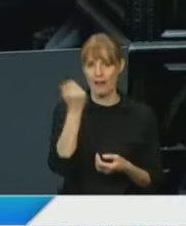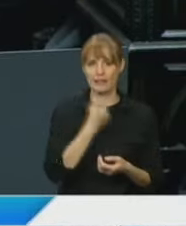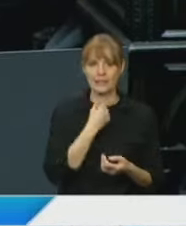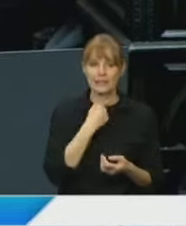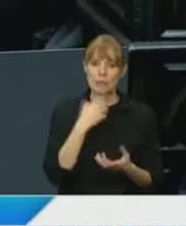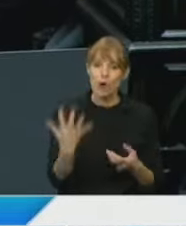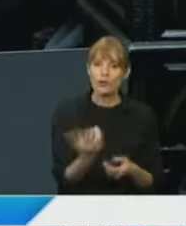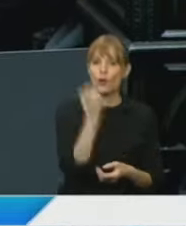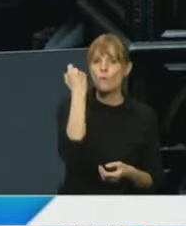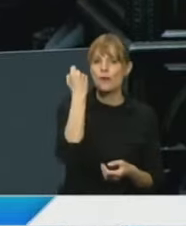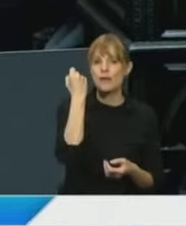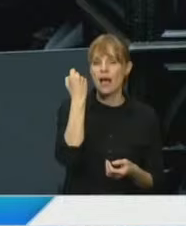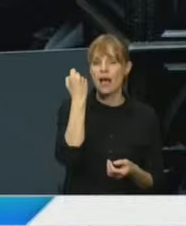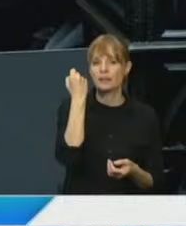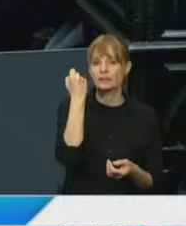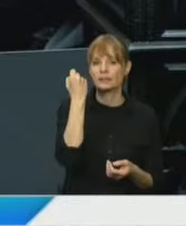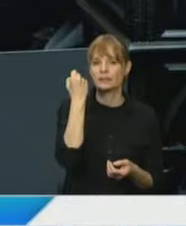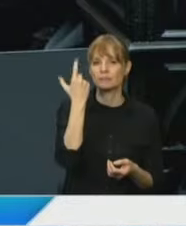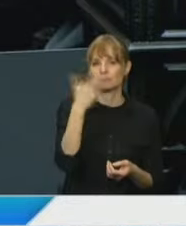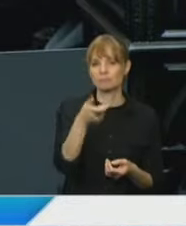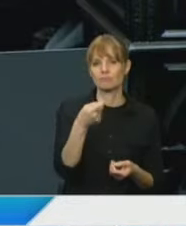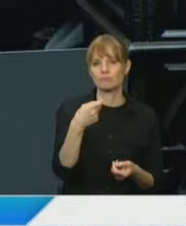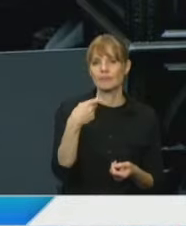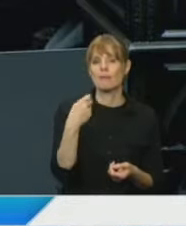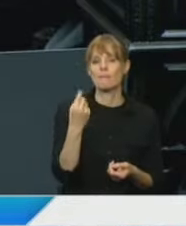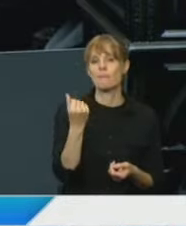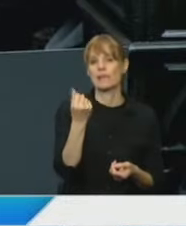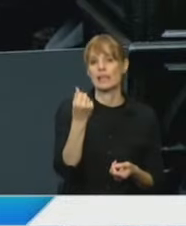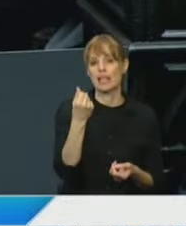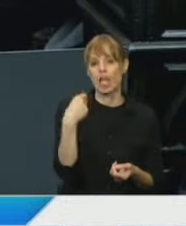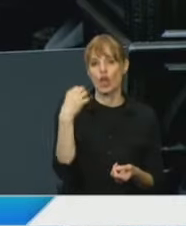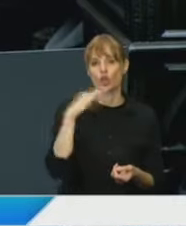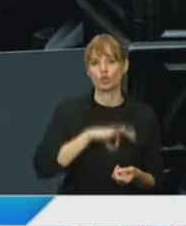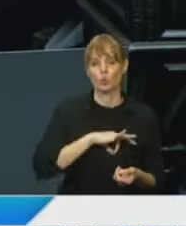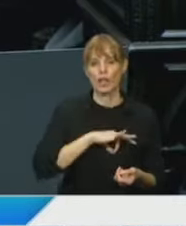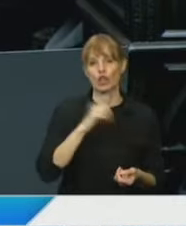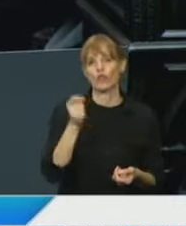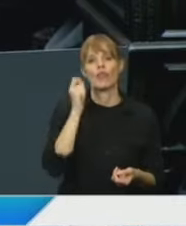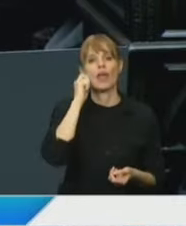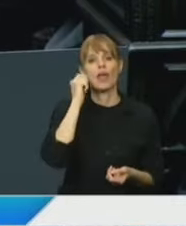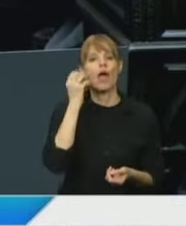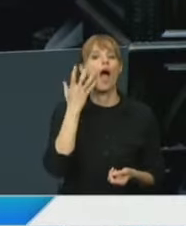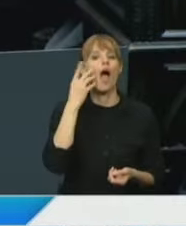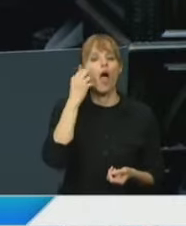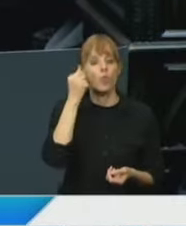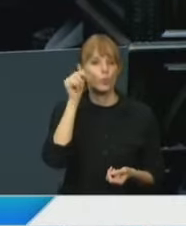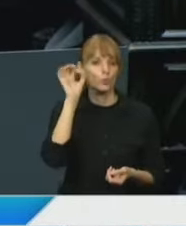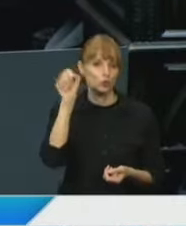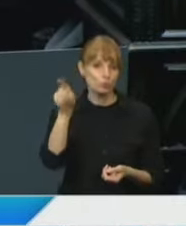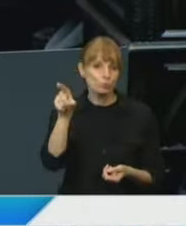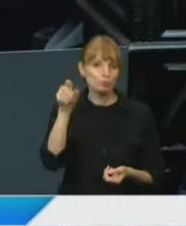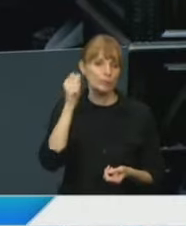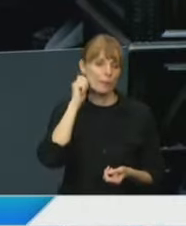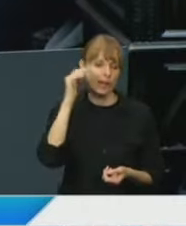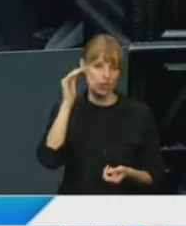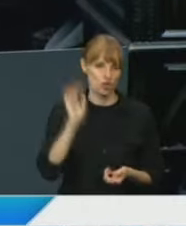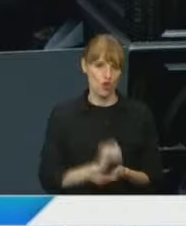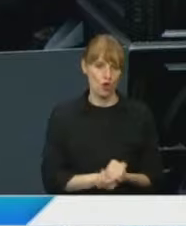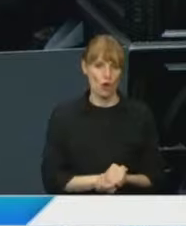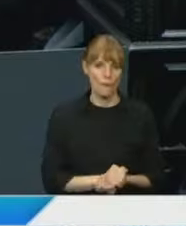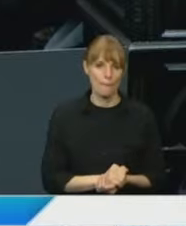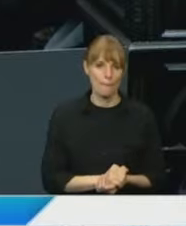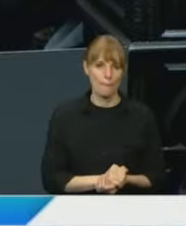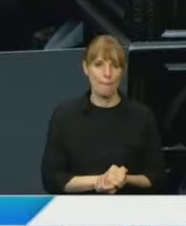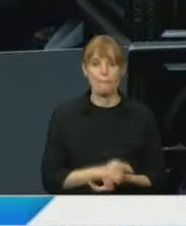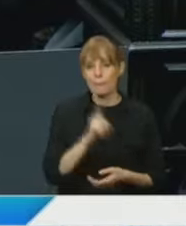oferta de dólares que la que tenías. Hay muchos argentinos liquidando dólares. Claro. ¿Pero por qué? ¿Por no llegan a fin de mes? Este modelo... Pero pará. No. Pará.